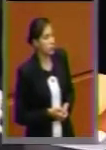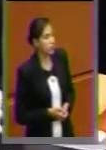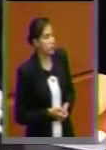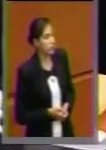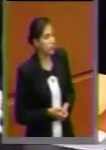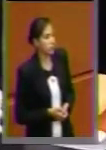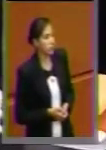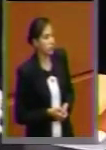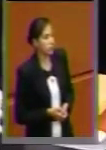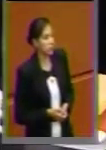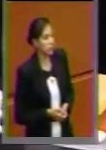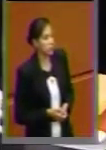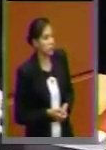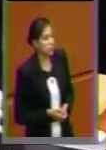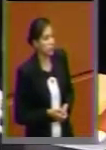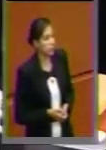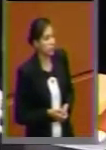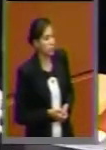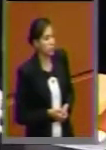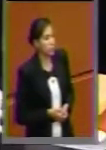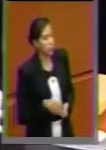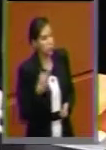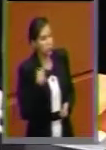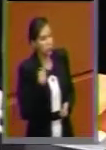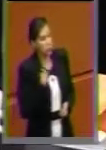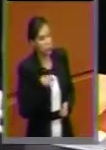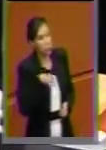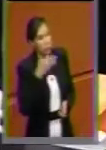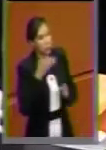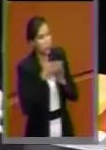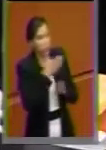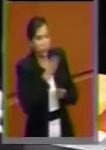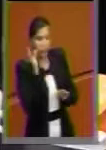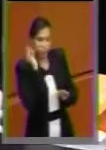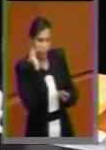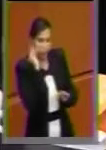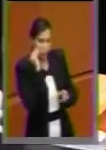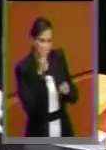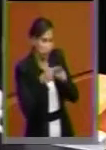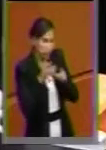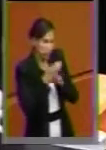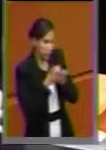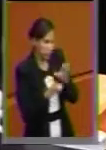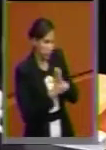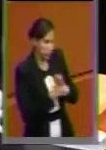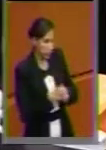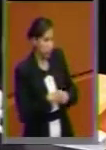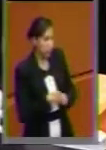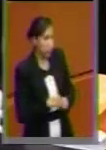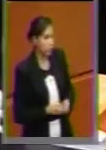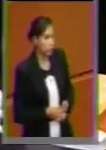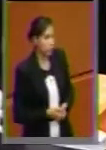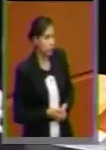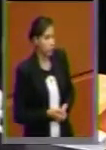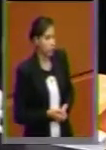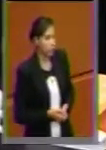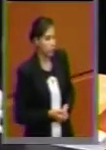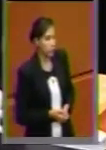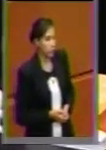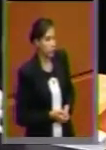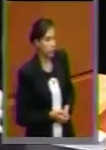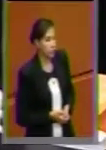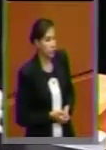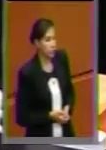yo en verdad escuchado atentamente todas y anotar algunas dicen